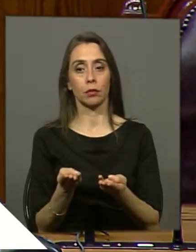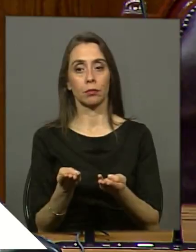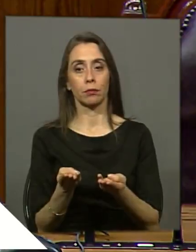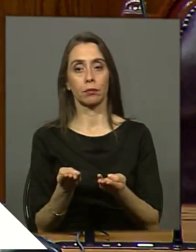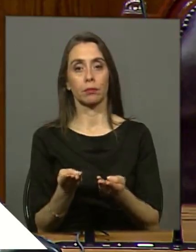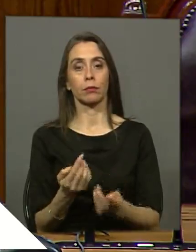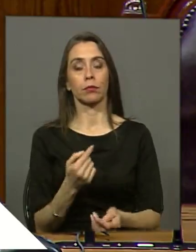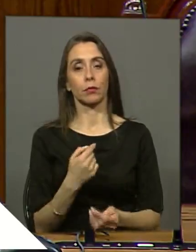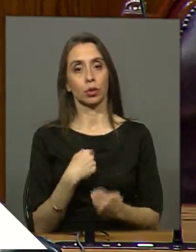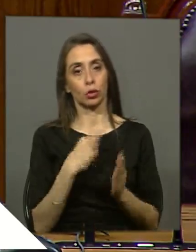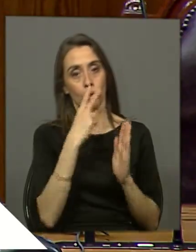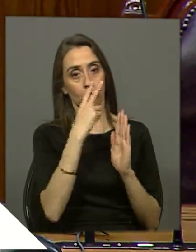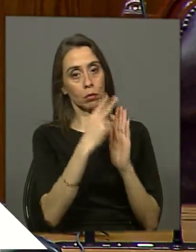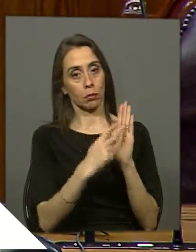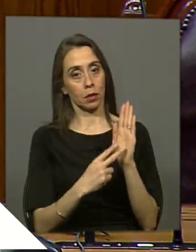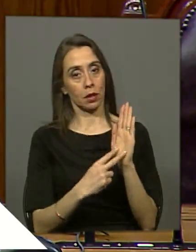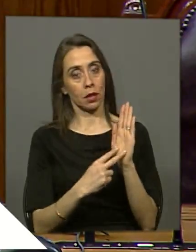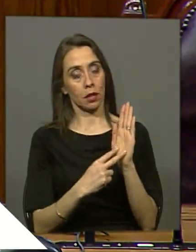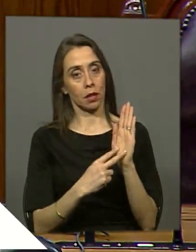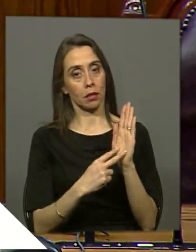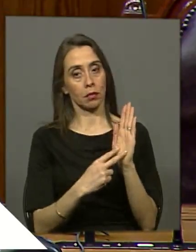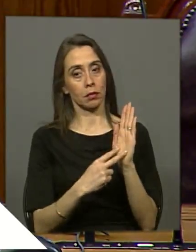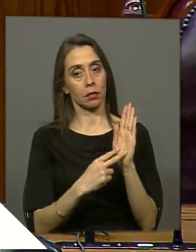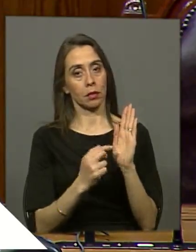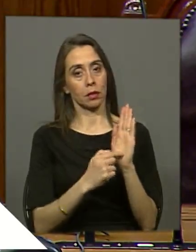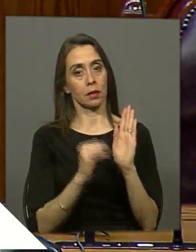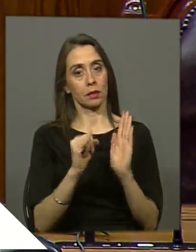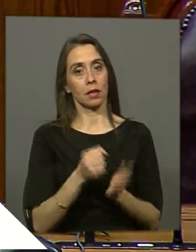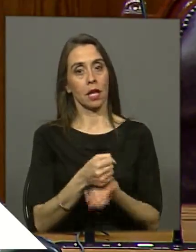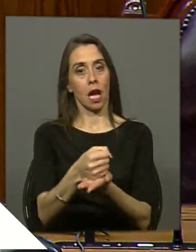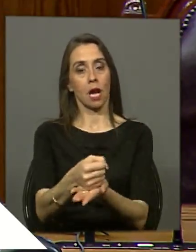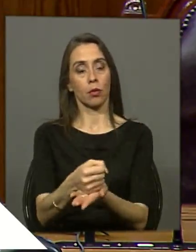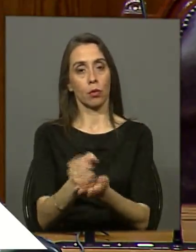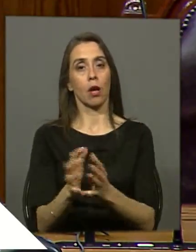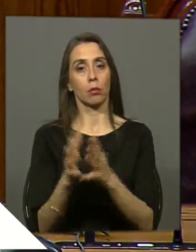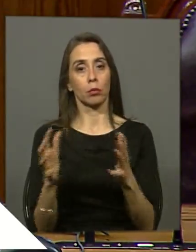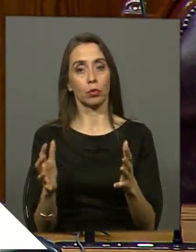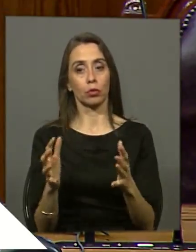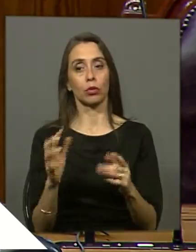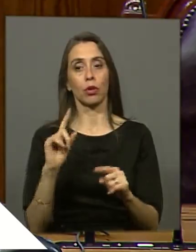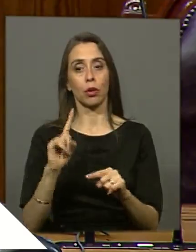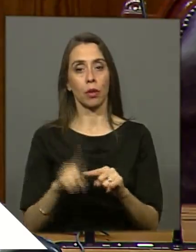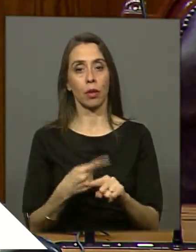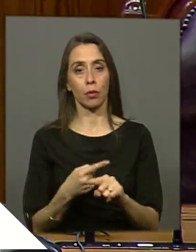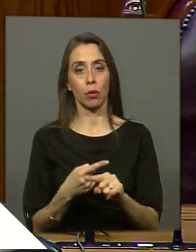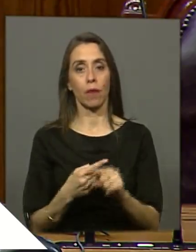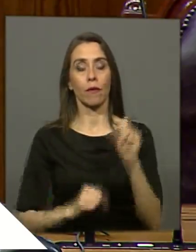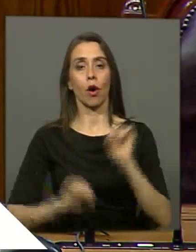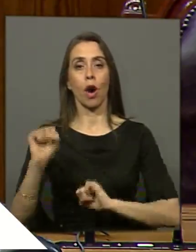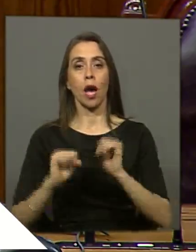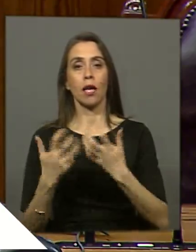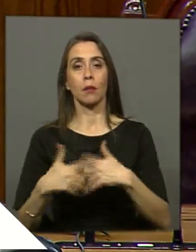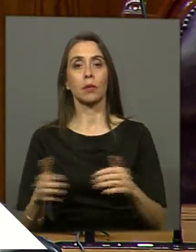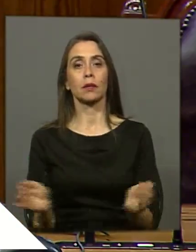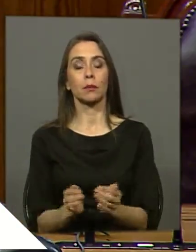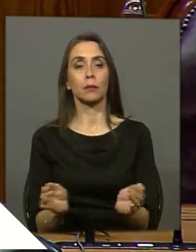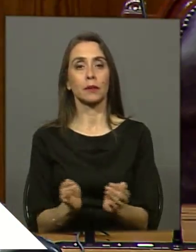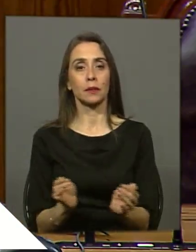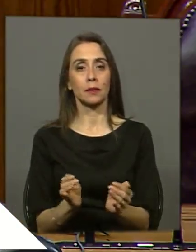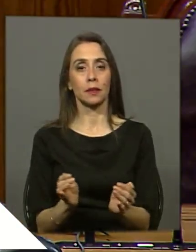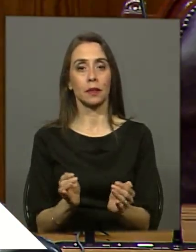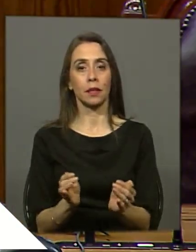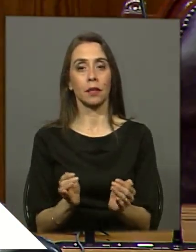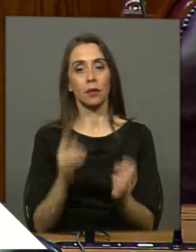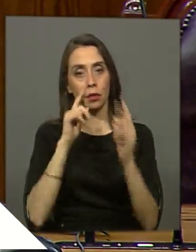yo miraría con ojos de que esto ayuda significativamente de nuevo a las empresas de menor tamaño en